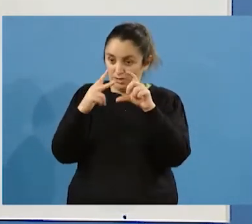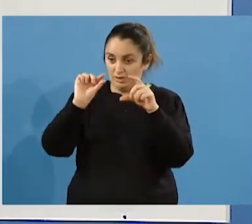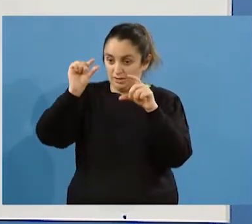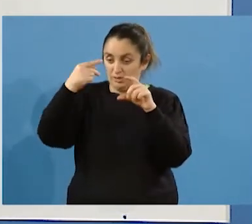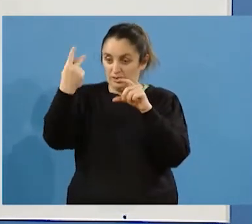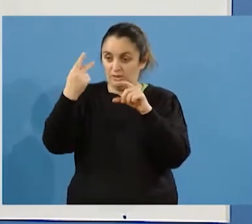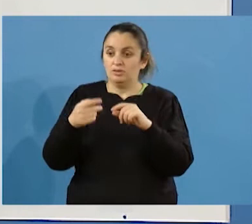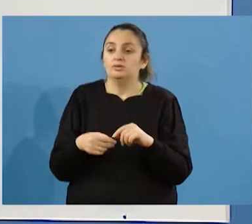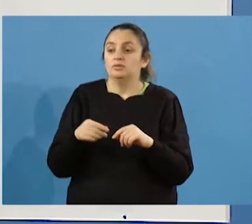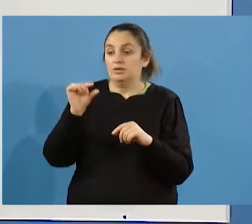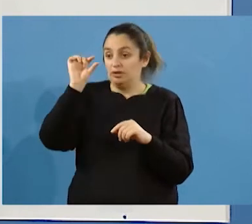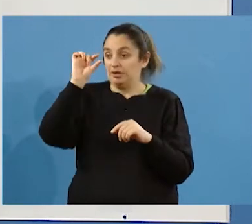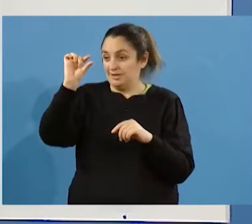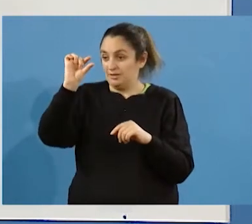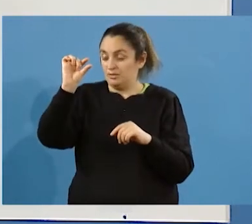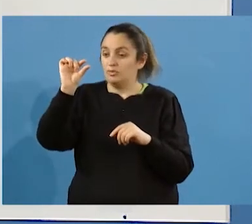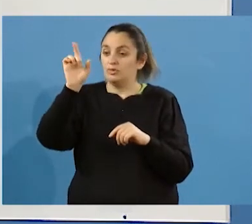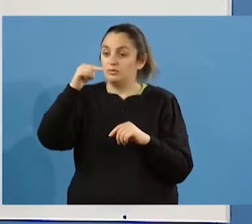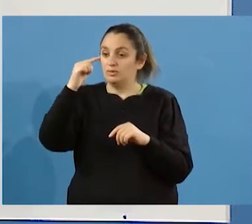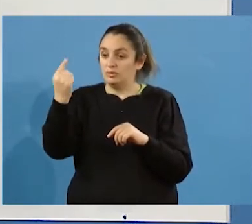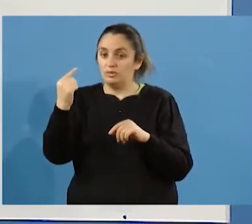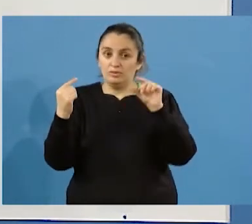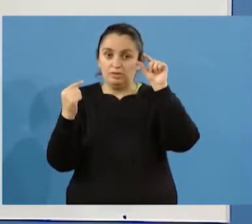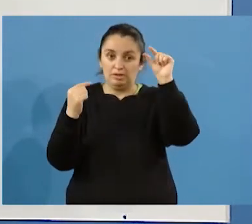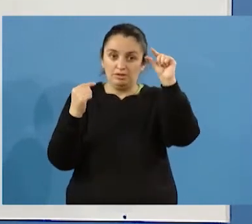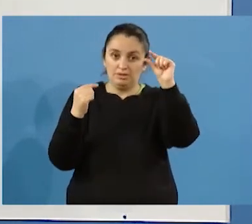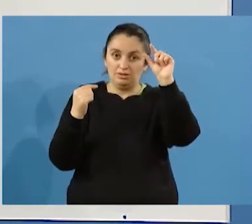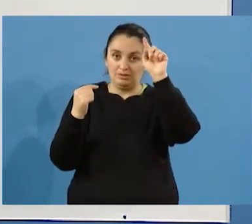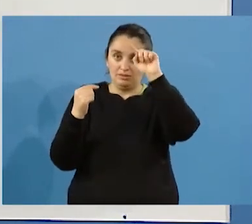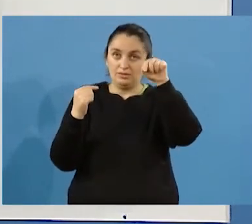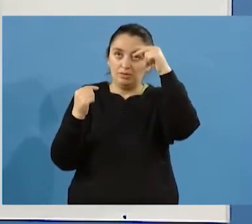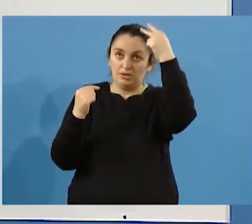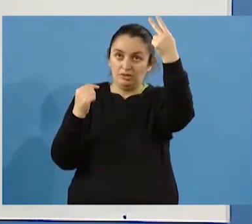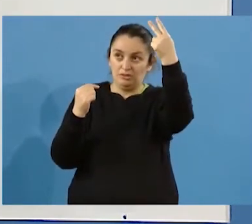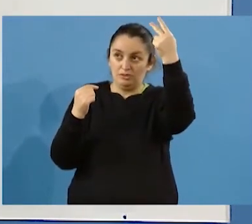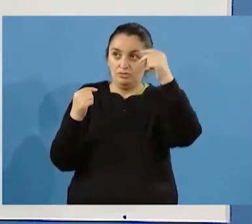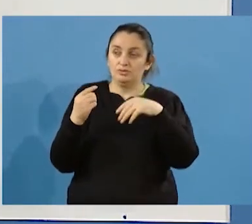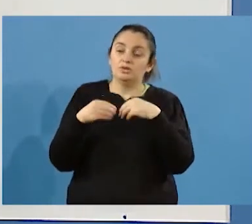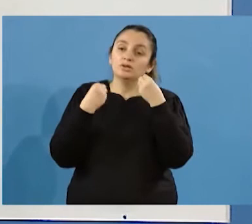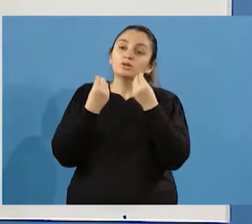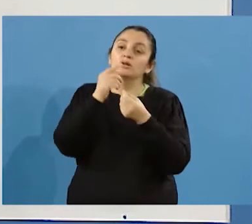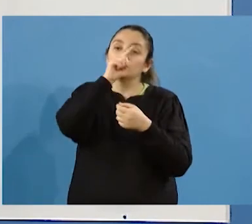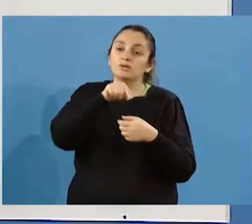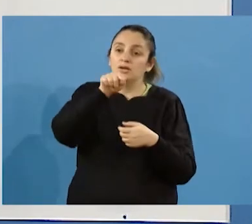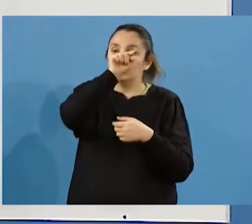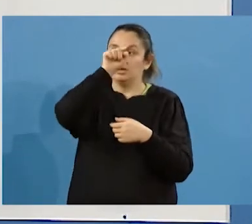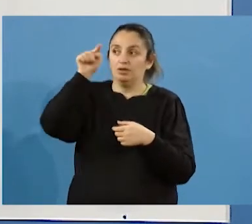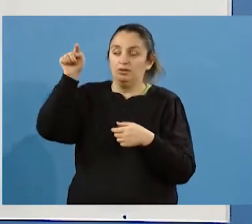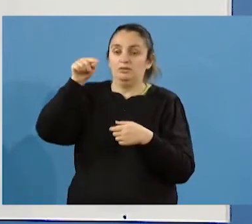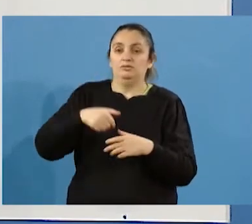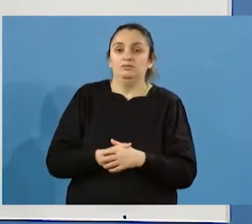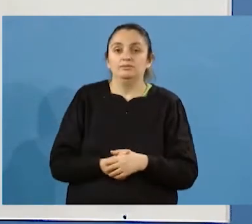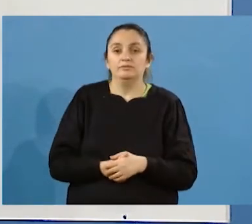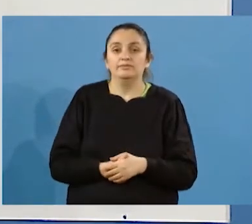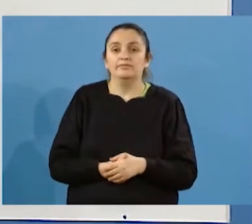este me queda en 2 y por el resultado va a ser la raíz cuadrada porque me está quedando el